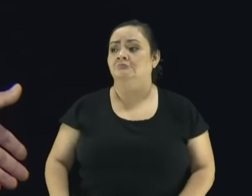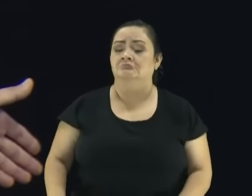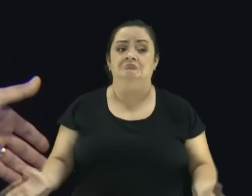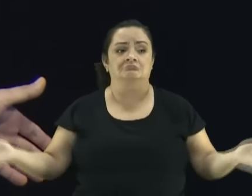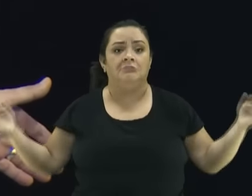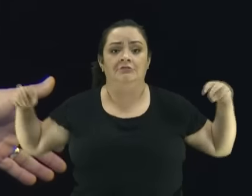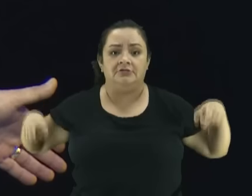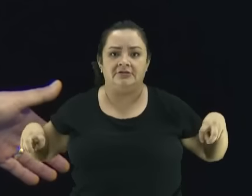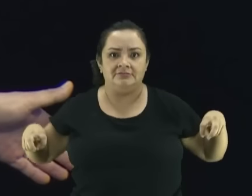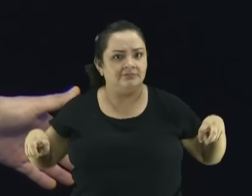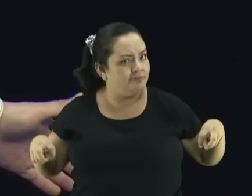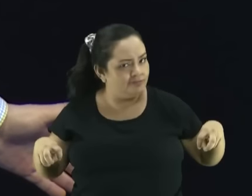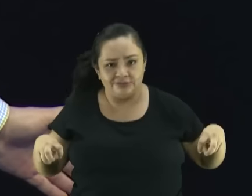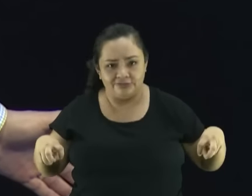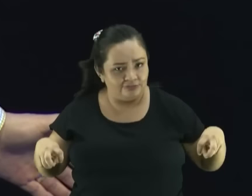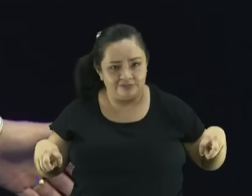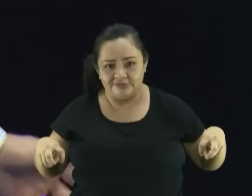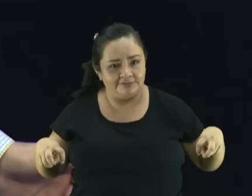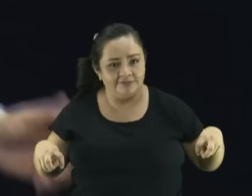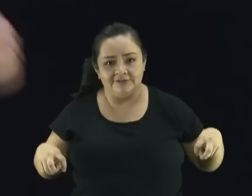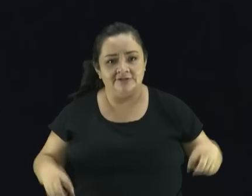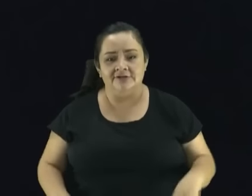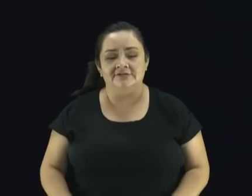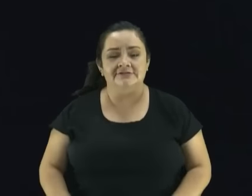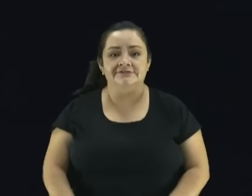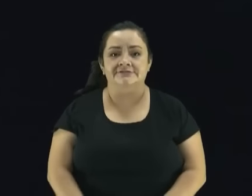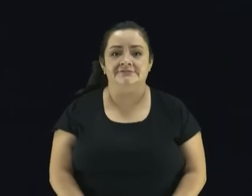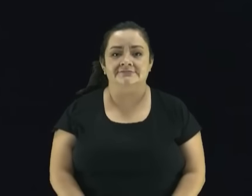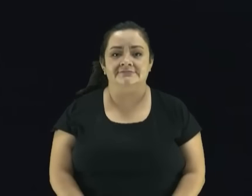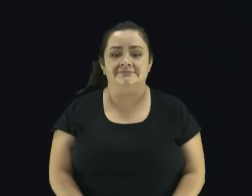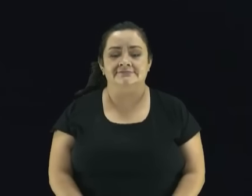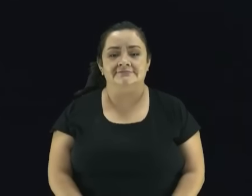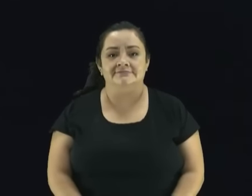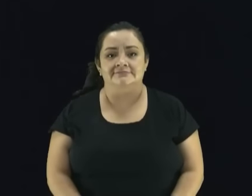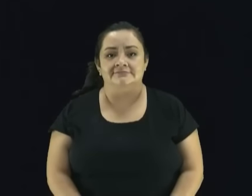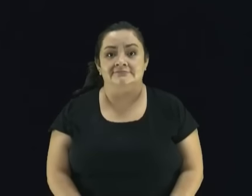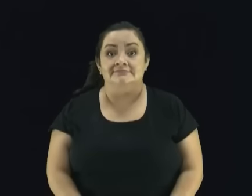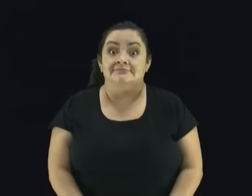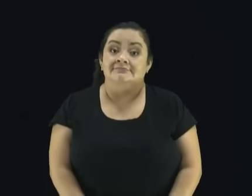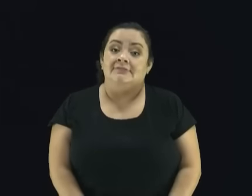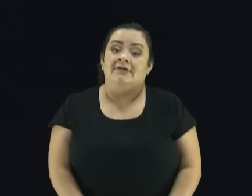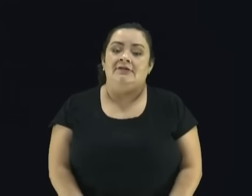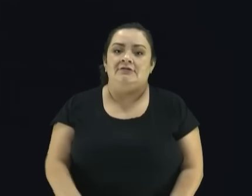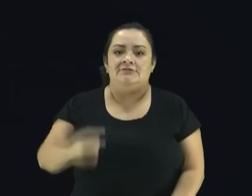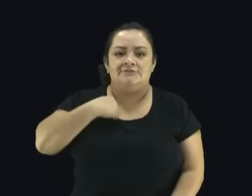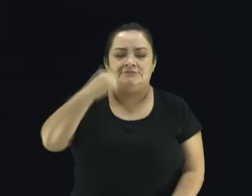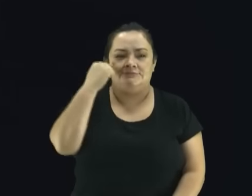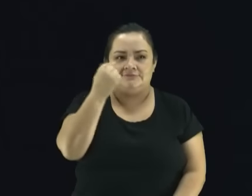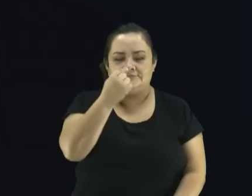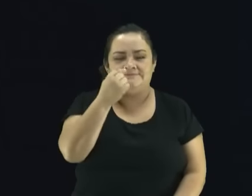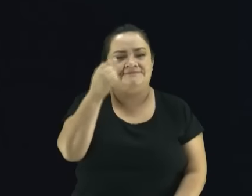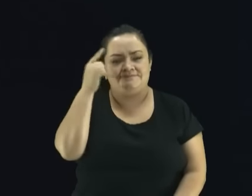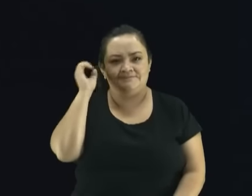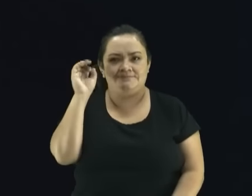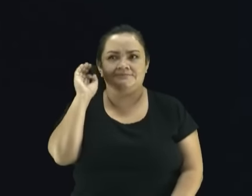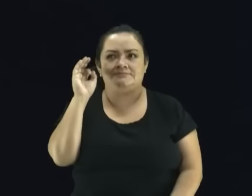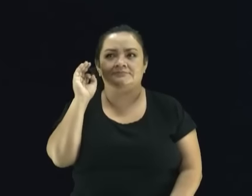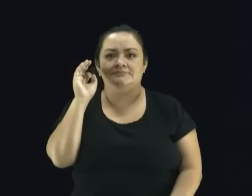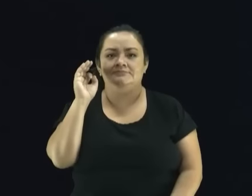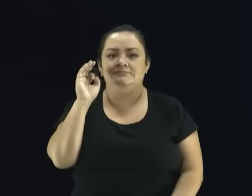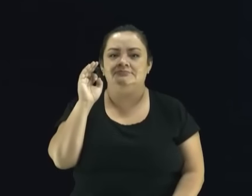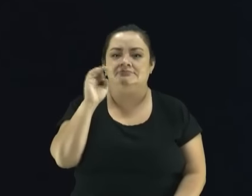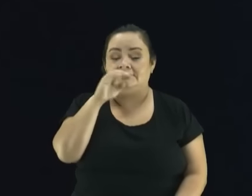arriba no son ídolos no enfoque en su mirada el pastor gal sabe por qué no participé porque